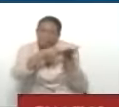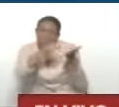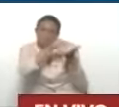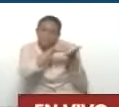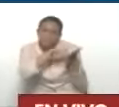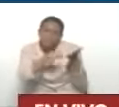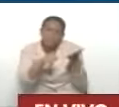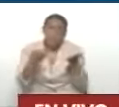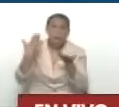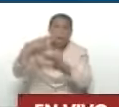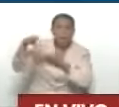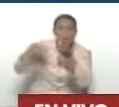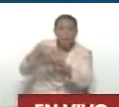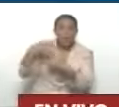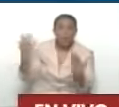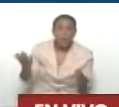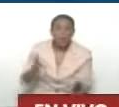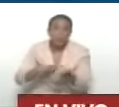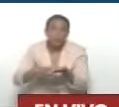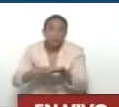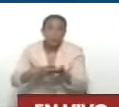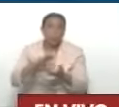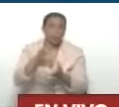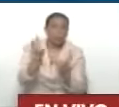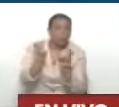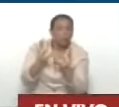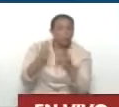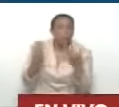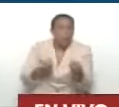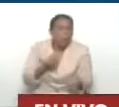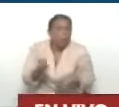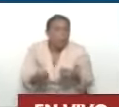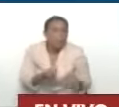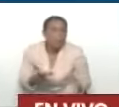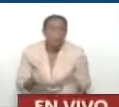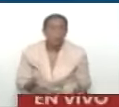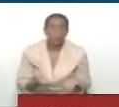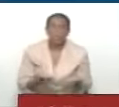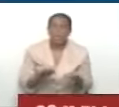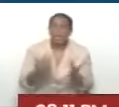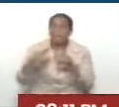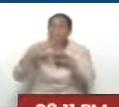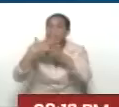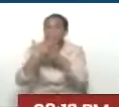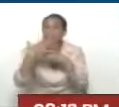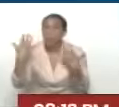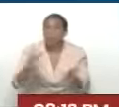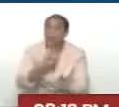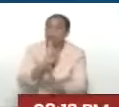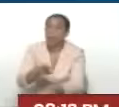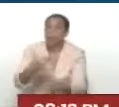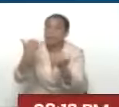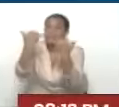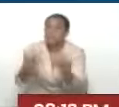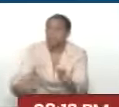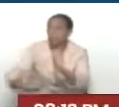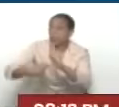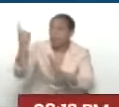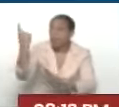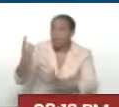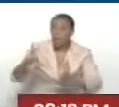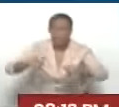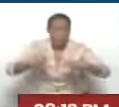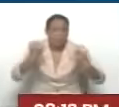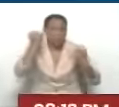ante problemas nuevos, soluciones nuevas, ante situaciones, respuestas. Siempre